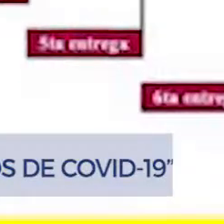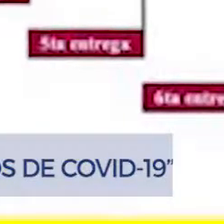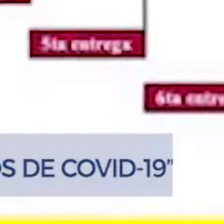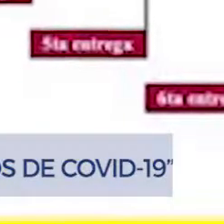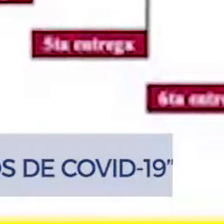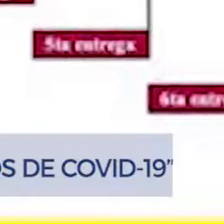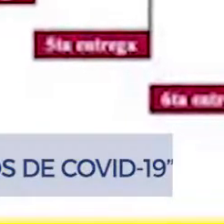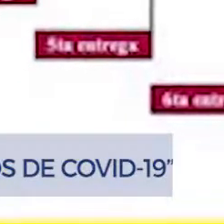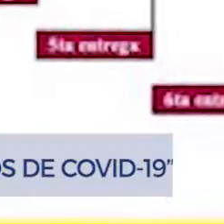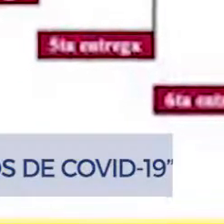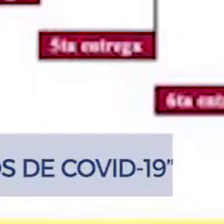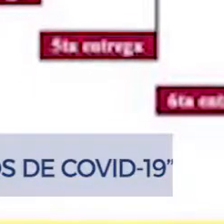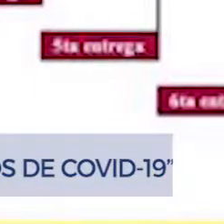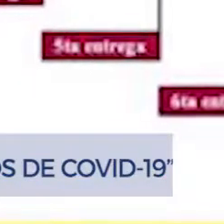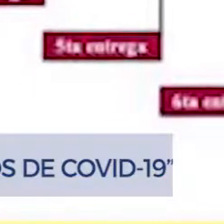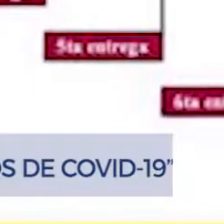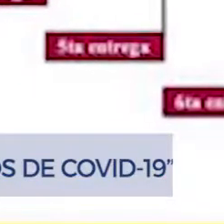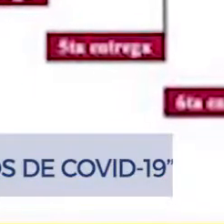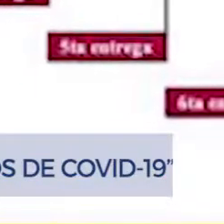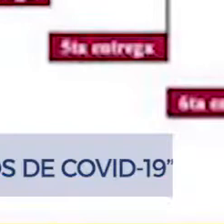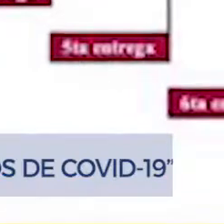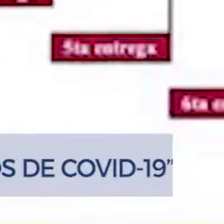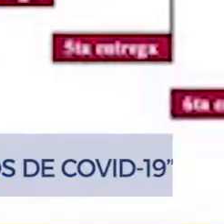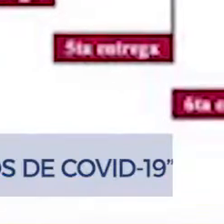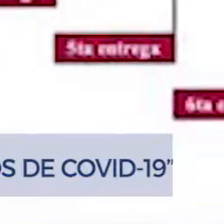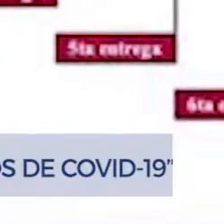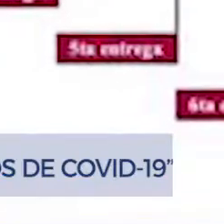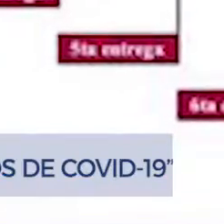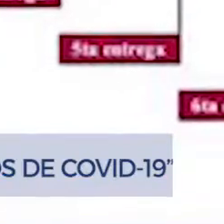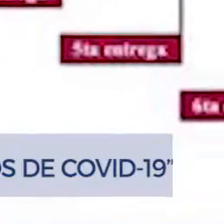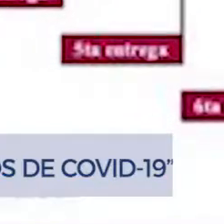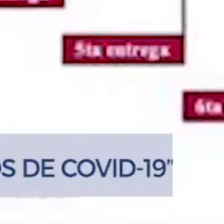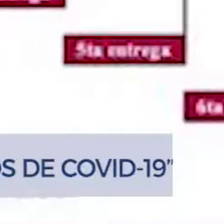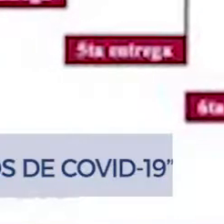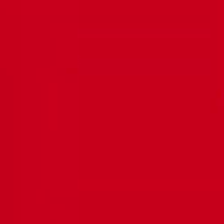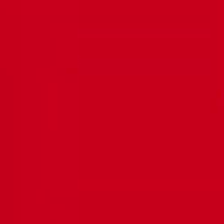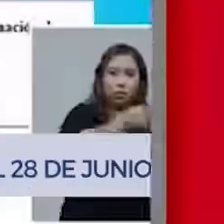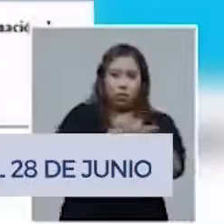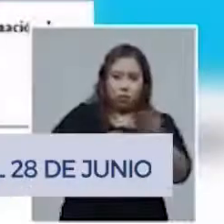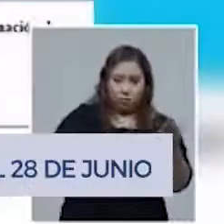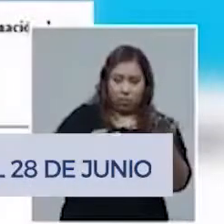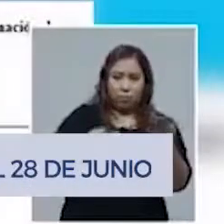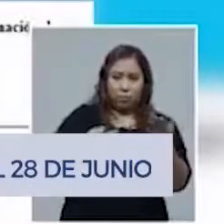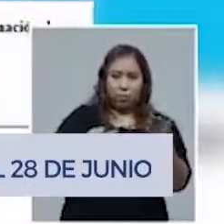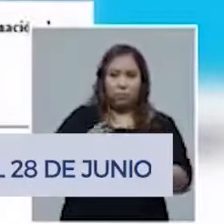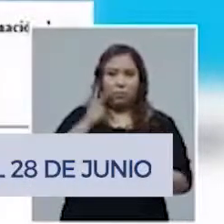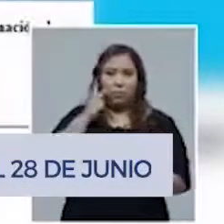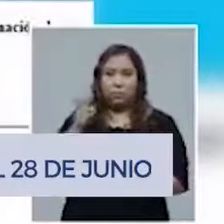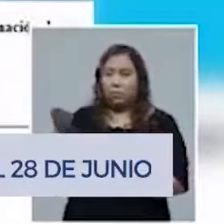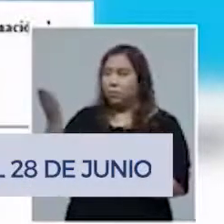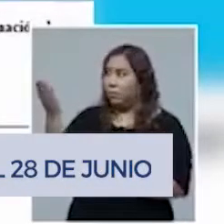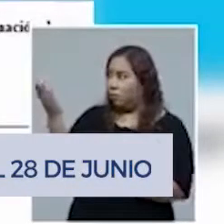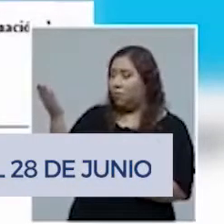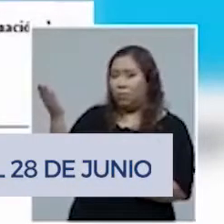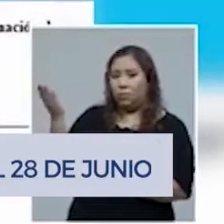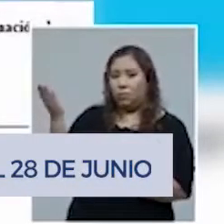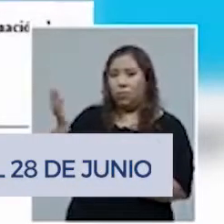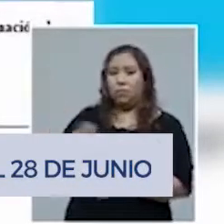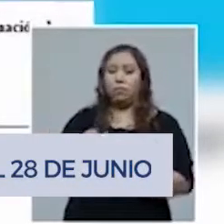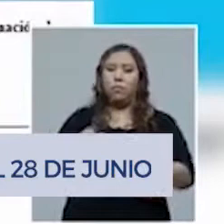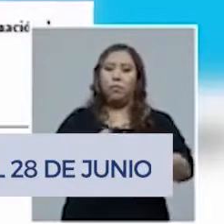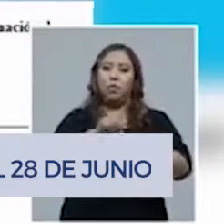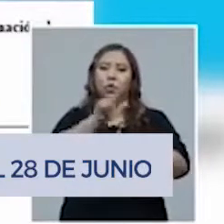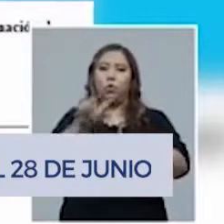y destacó que solo 20 de ellos han llegado al país a pesar del aumento de los contagios. Y las autoridades extendieron el toque de